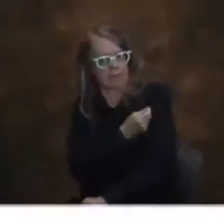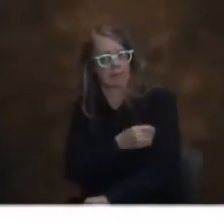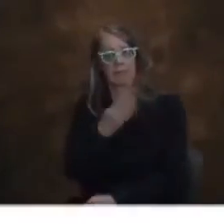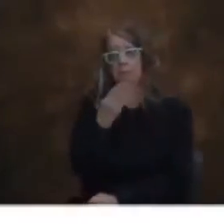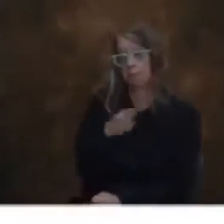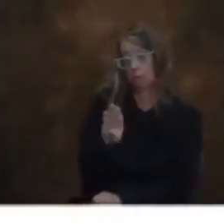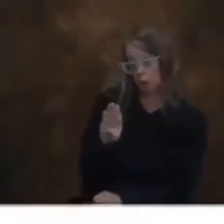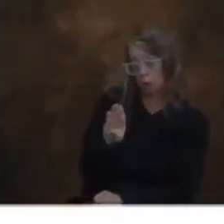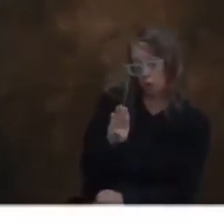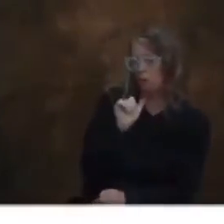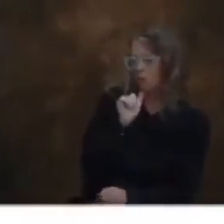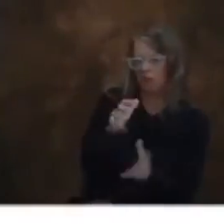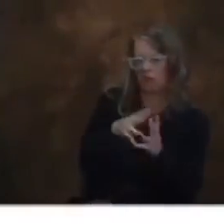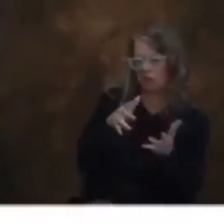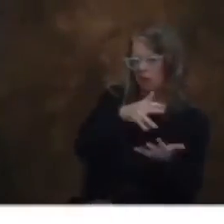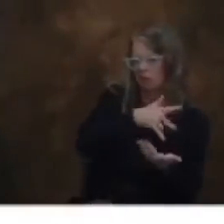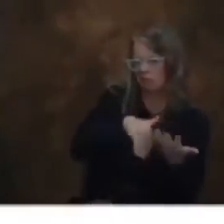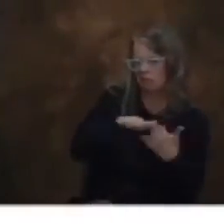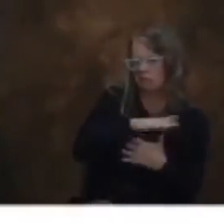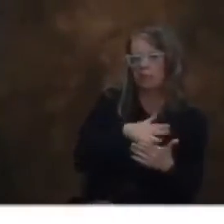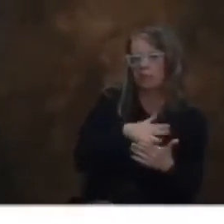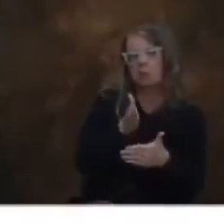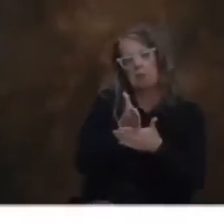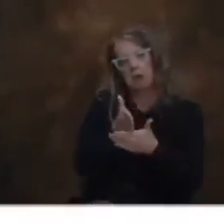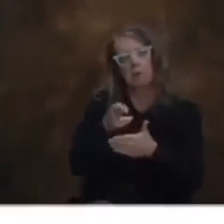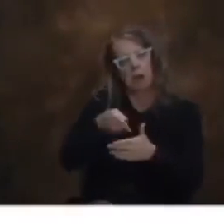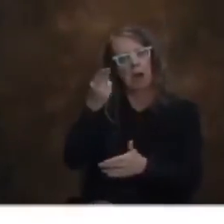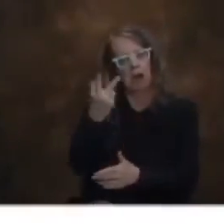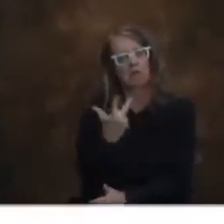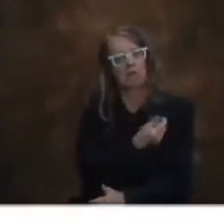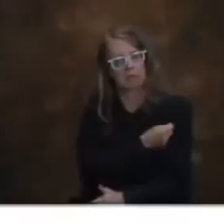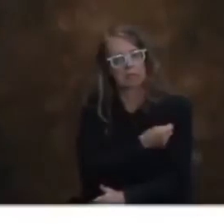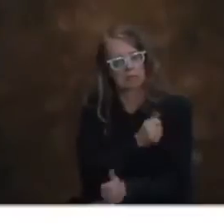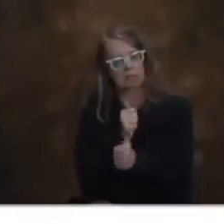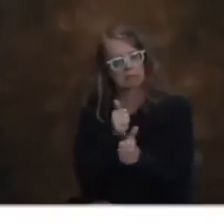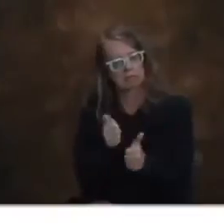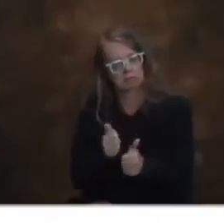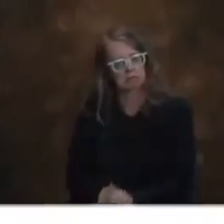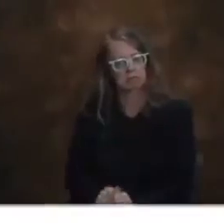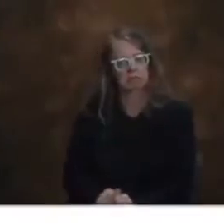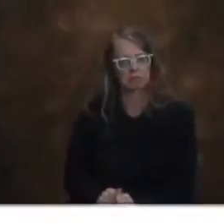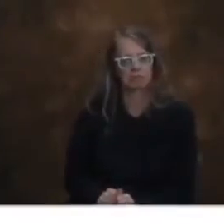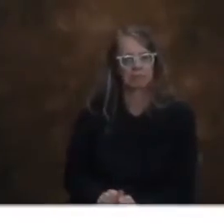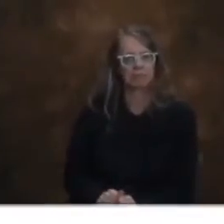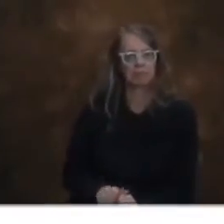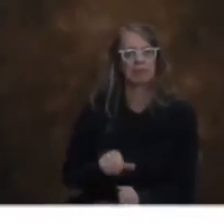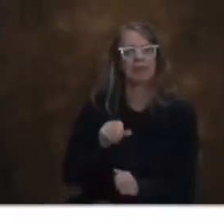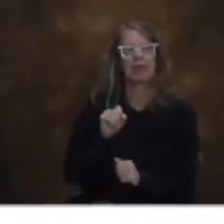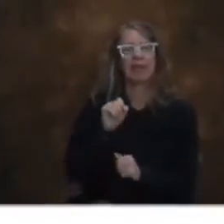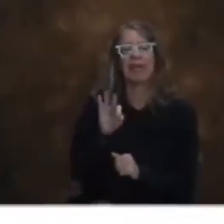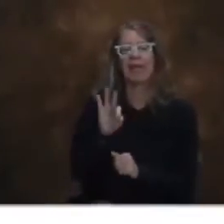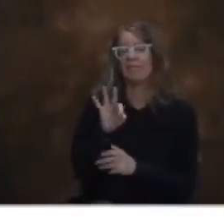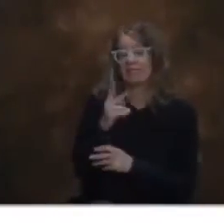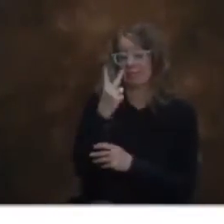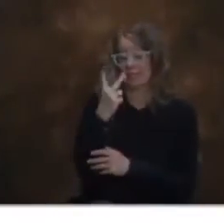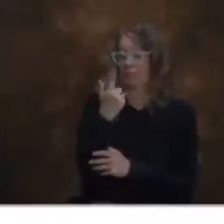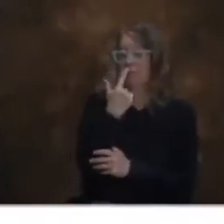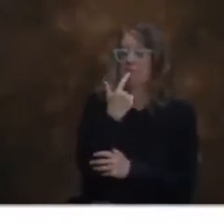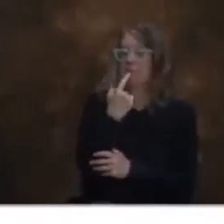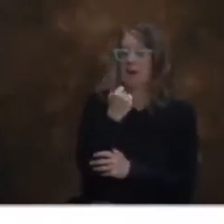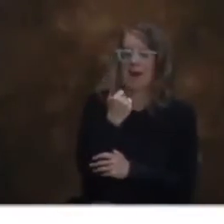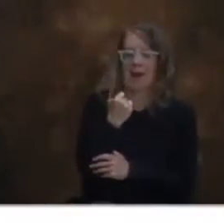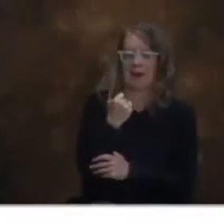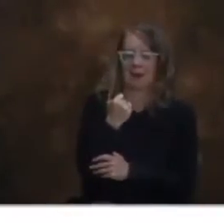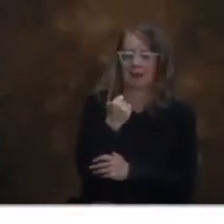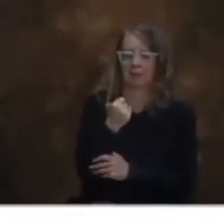azules nos indican vulnerabilidad social paja y atrás